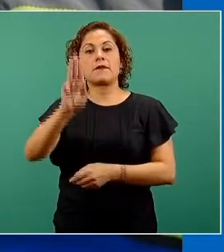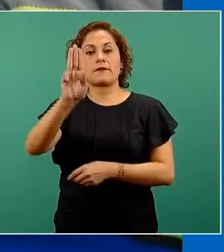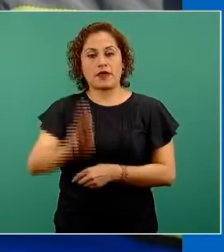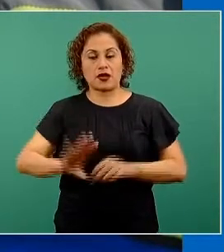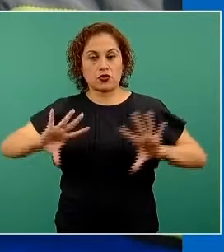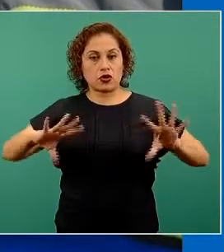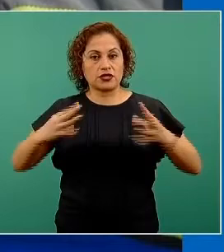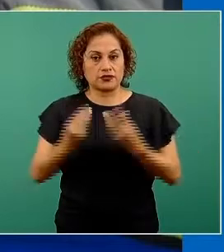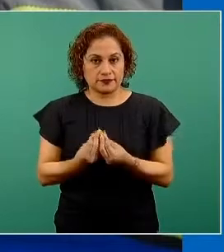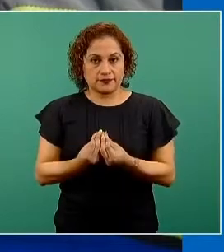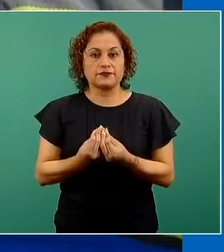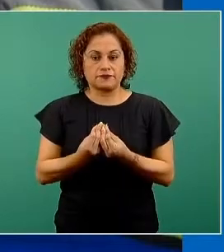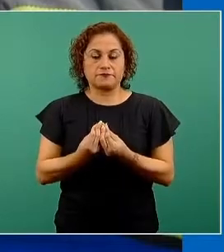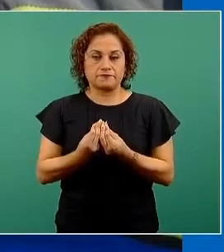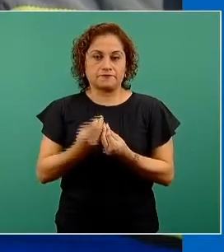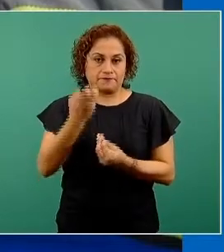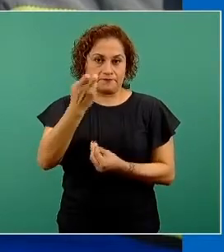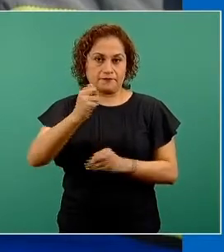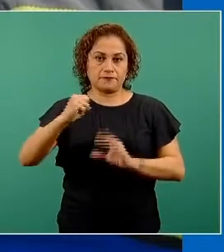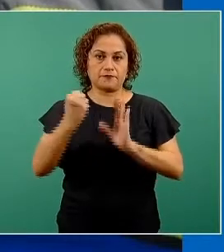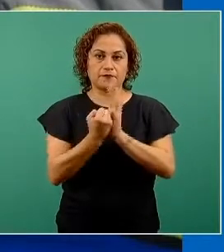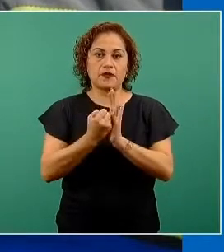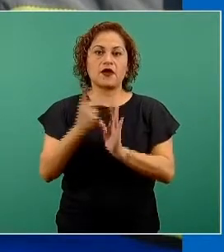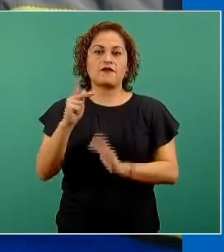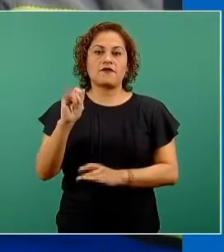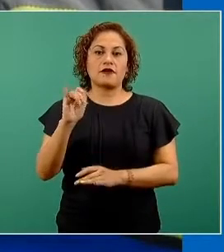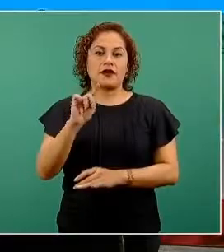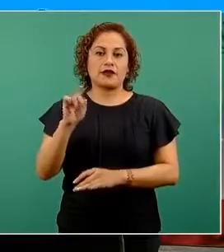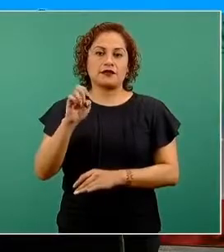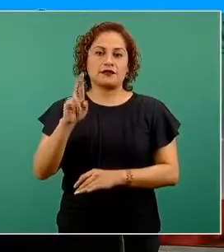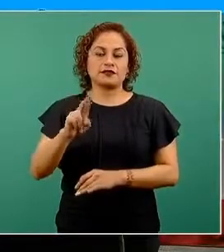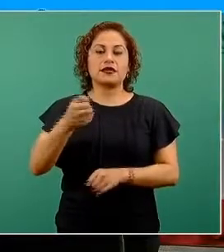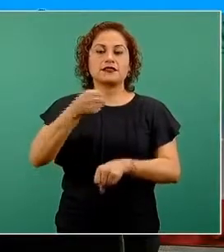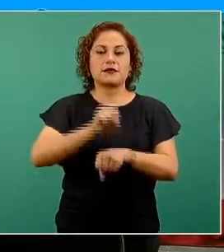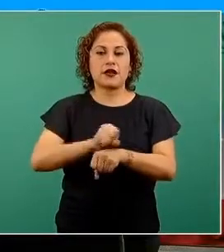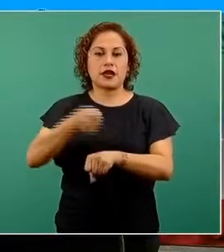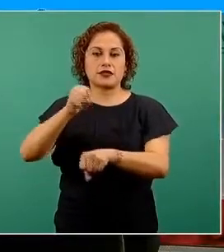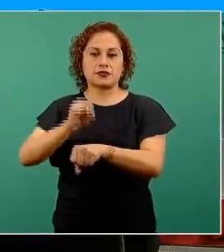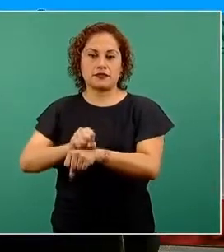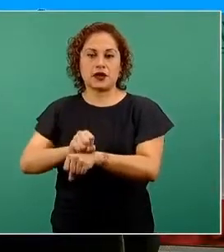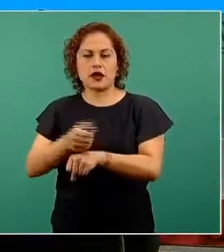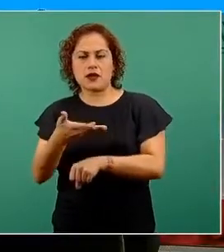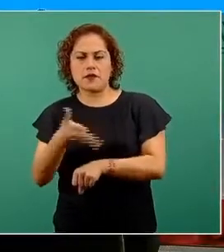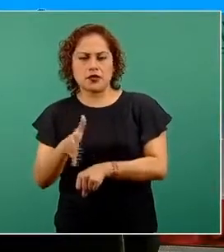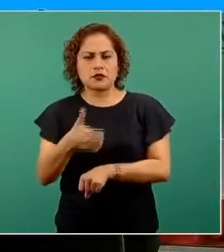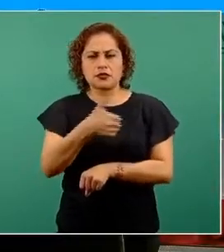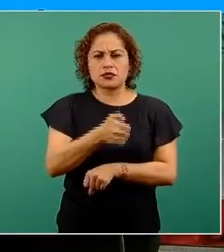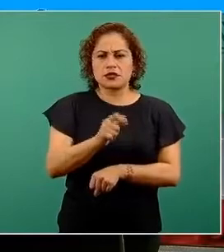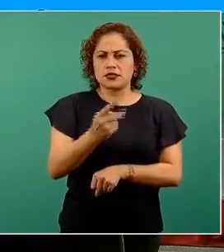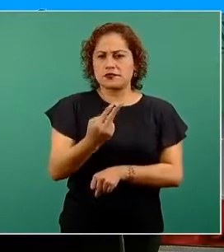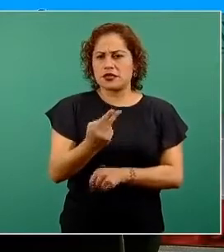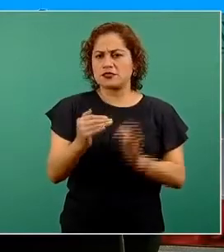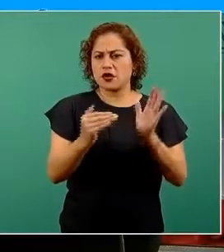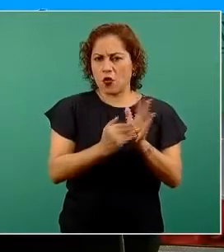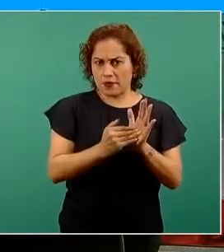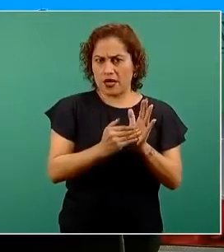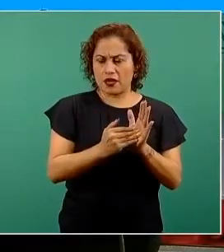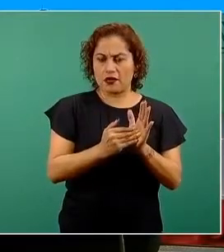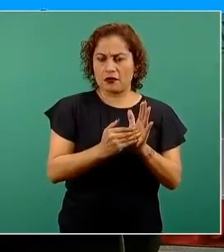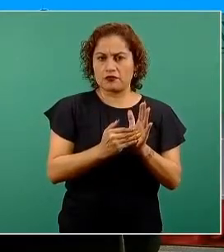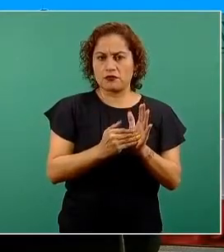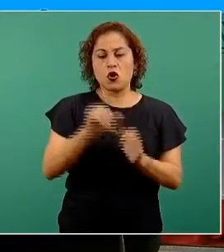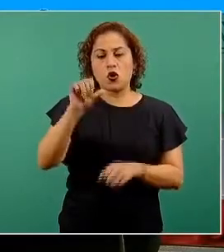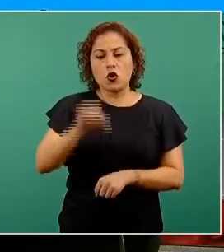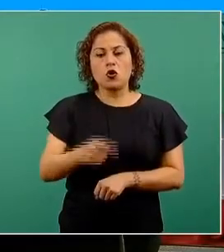suman la dotación semanal de la vacuna, que está por arriba de los 625,000 dosis. Hoy fueron